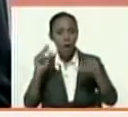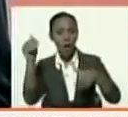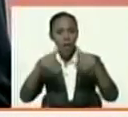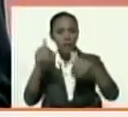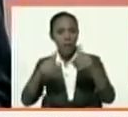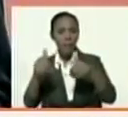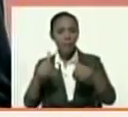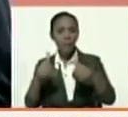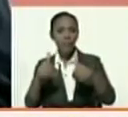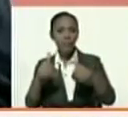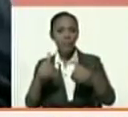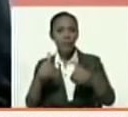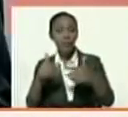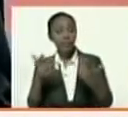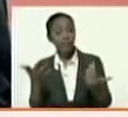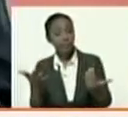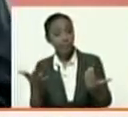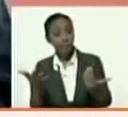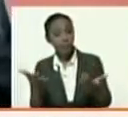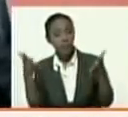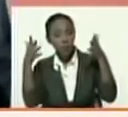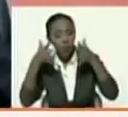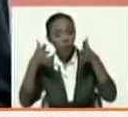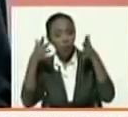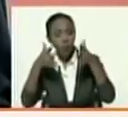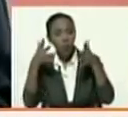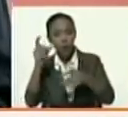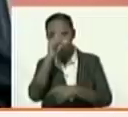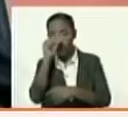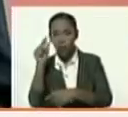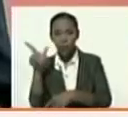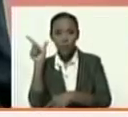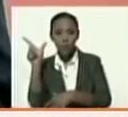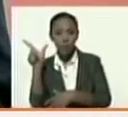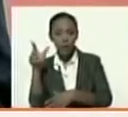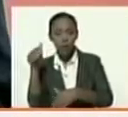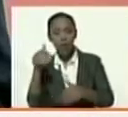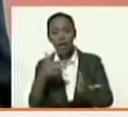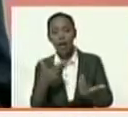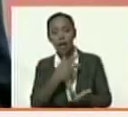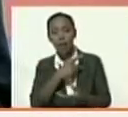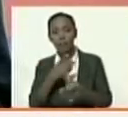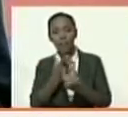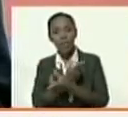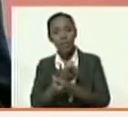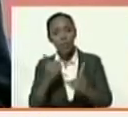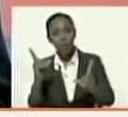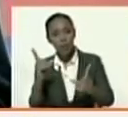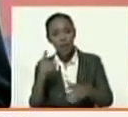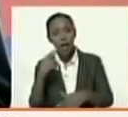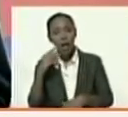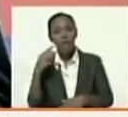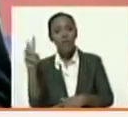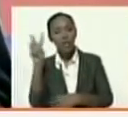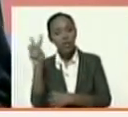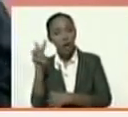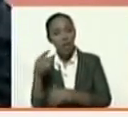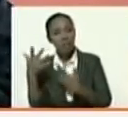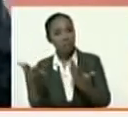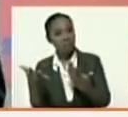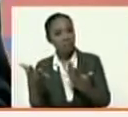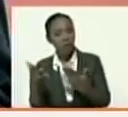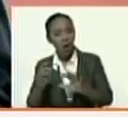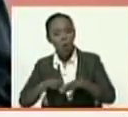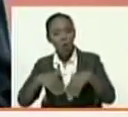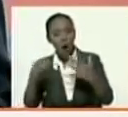Bolivia? Por supuesto, ¿qué recomendaciones le daría el partido al Ejecutivo y a la diplomacia venezolana? Y, por supuesto, ¿cuáles serían